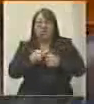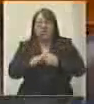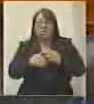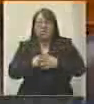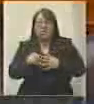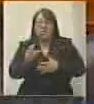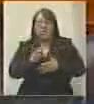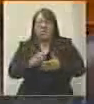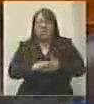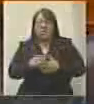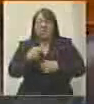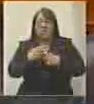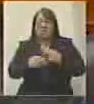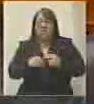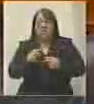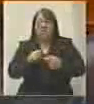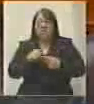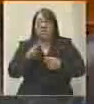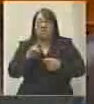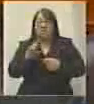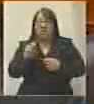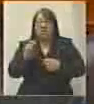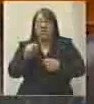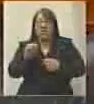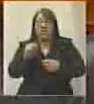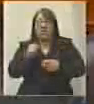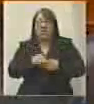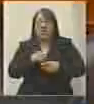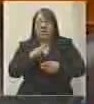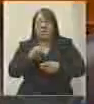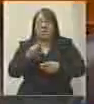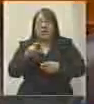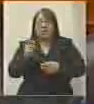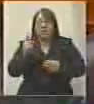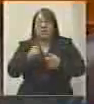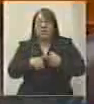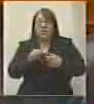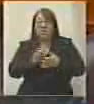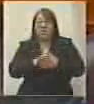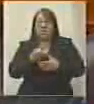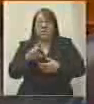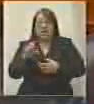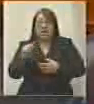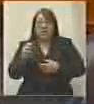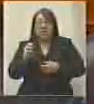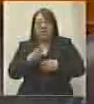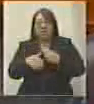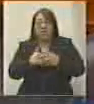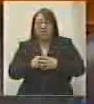de la carretera vecinal desde el Boquerón de Núñez, en Bellavista, hasta Chilaco, en